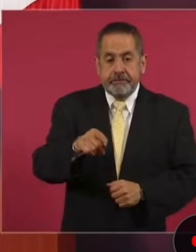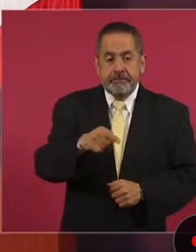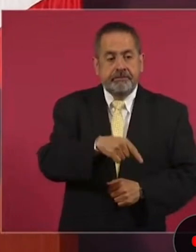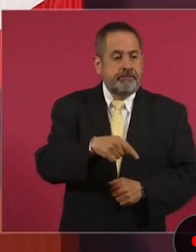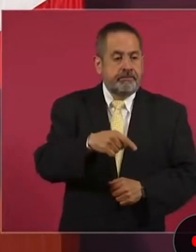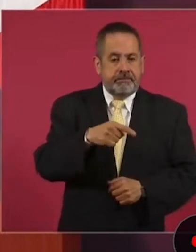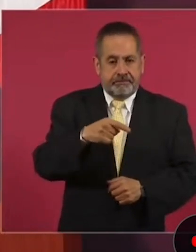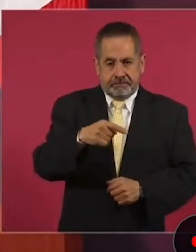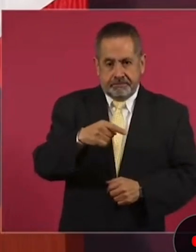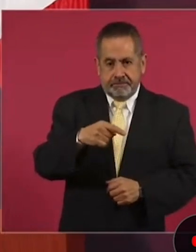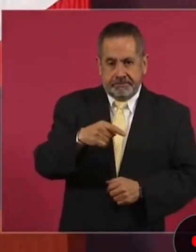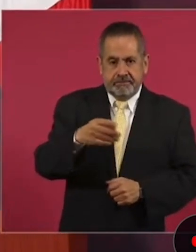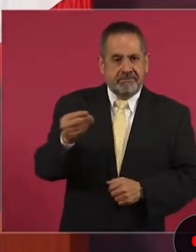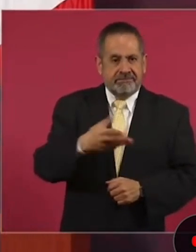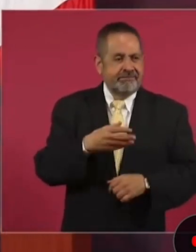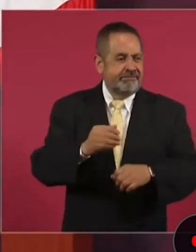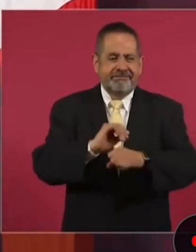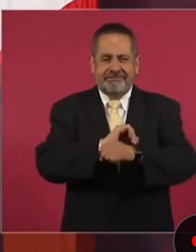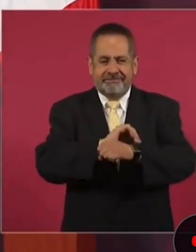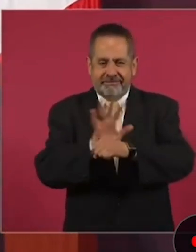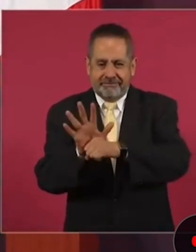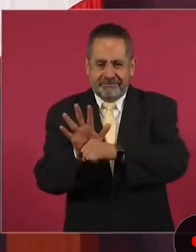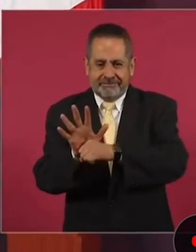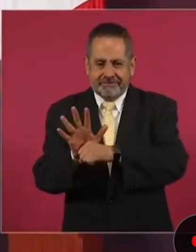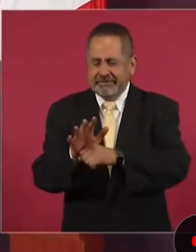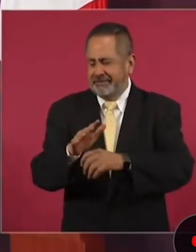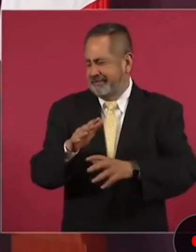enfrentar la pandemia y